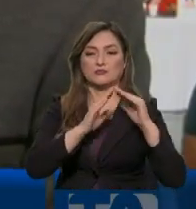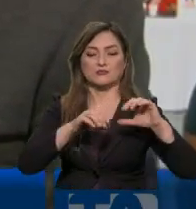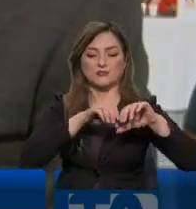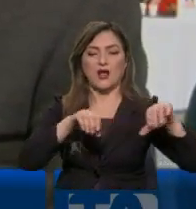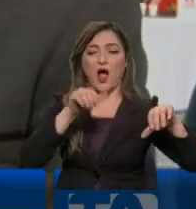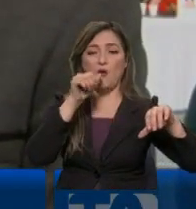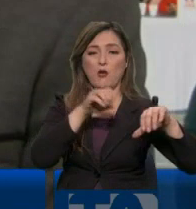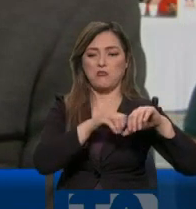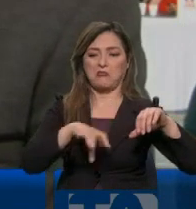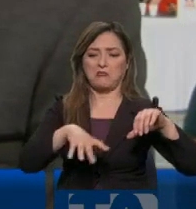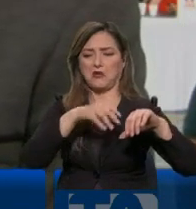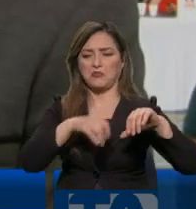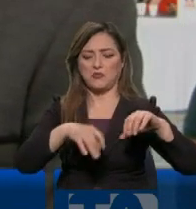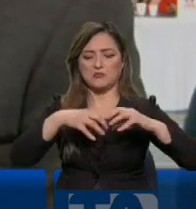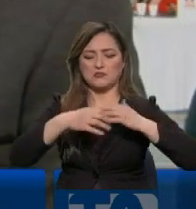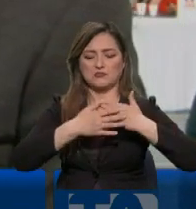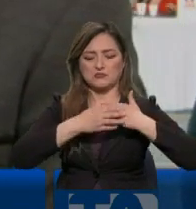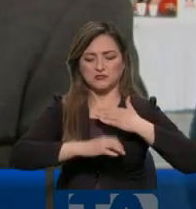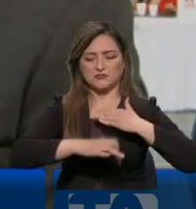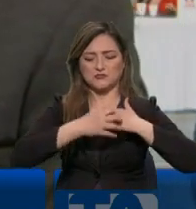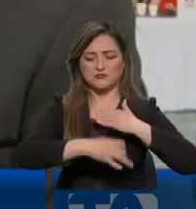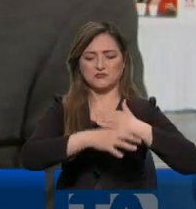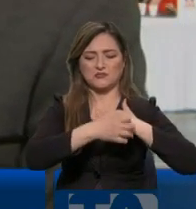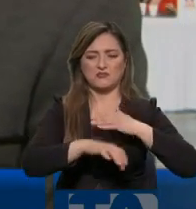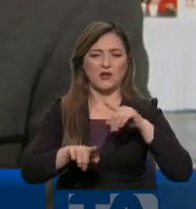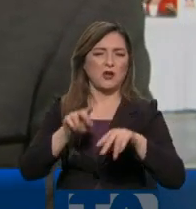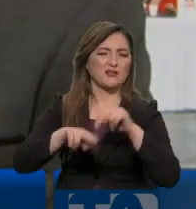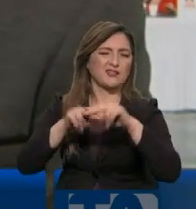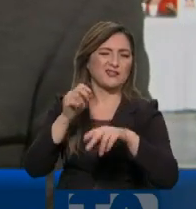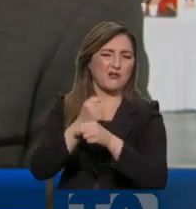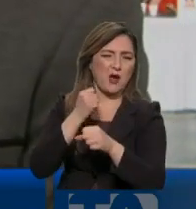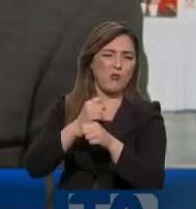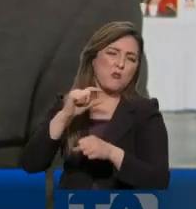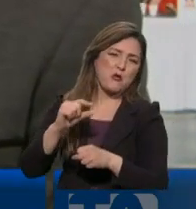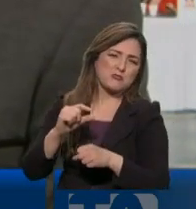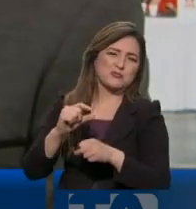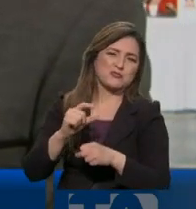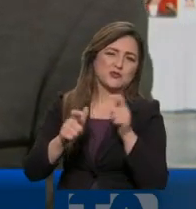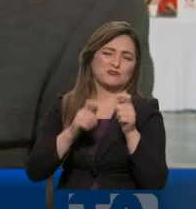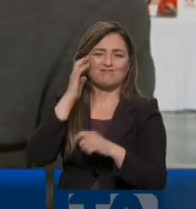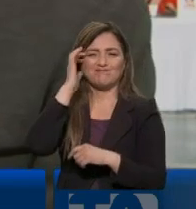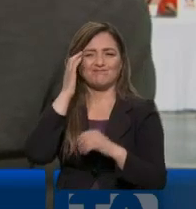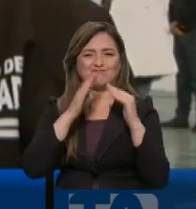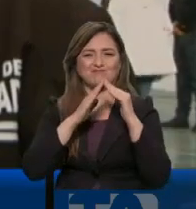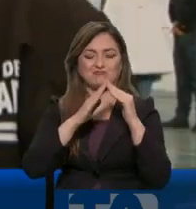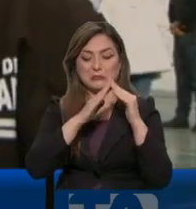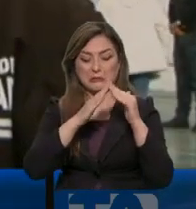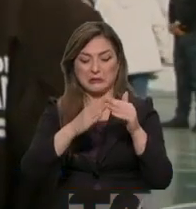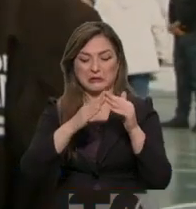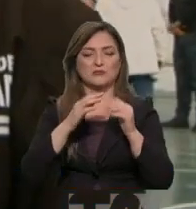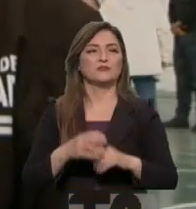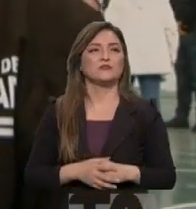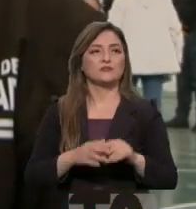erosión. Vi también que se han realizado algunas obras menores paliativas, pero la ciudadanía está muy preocupada porque las casas definitivamente están cayendo. No